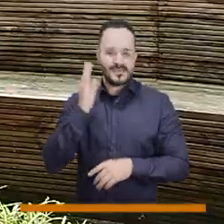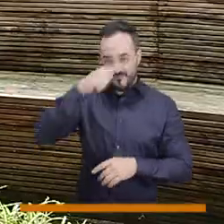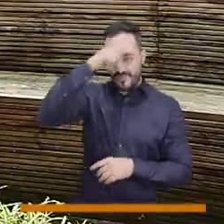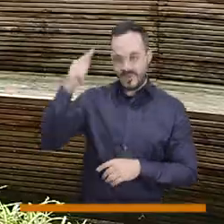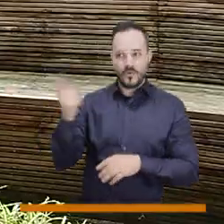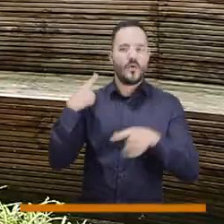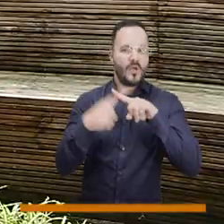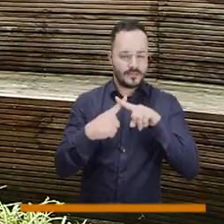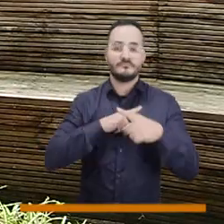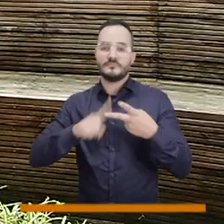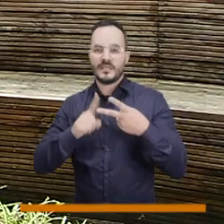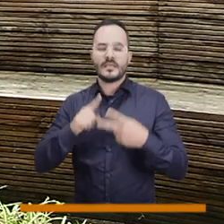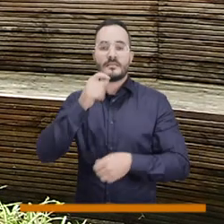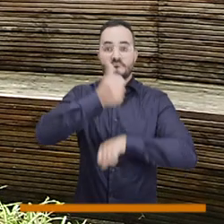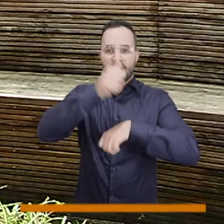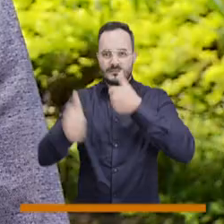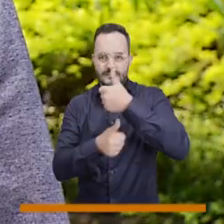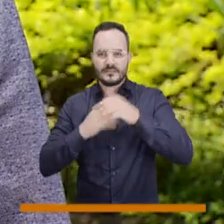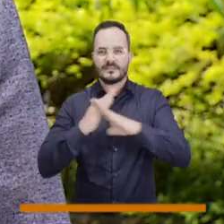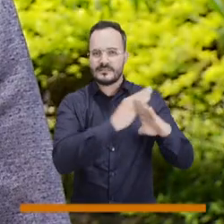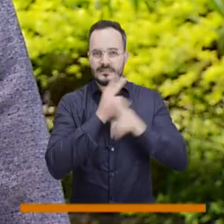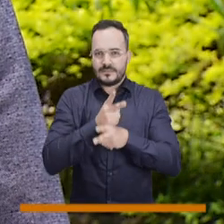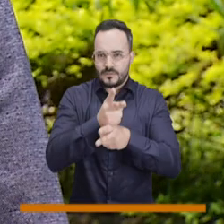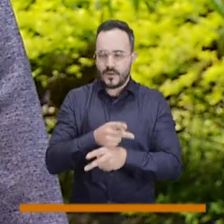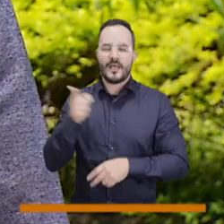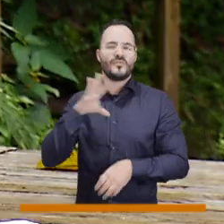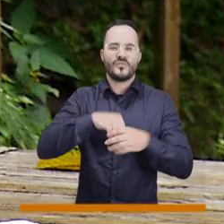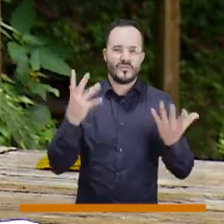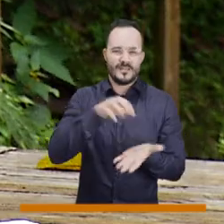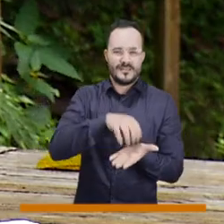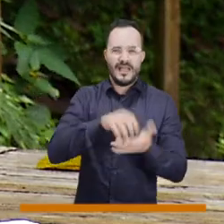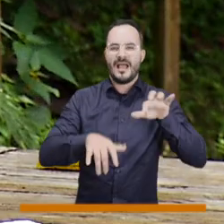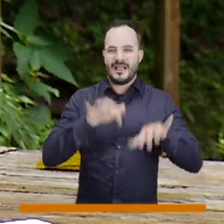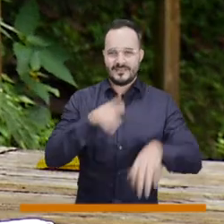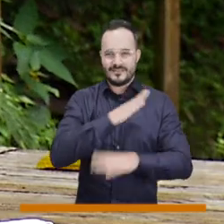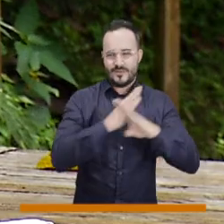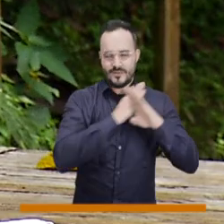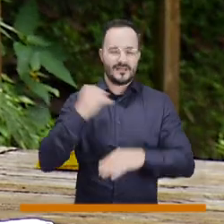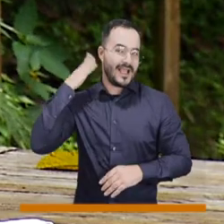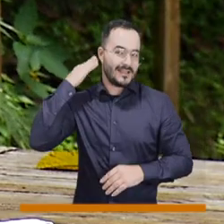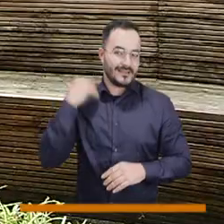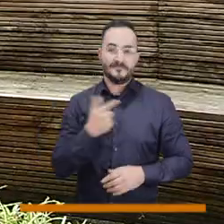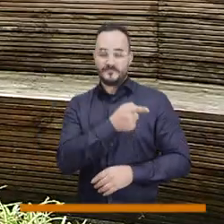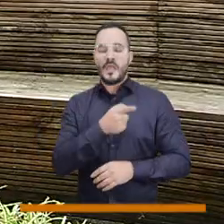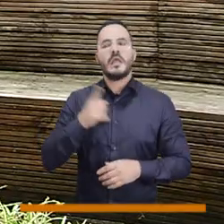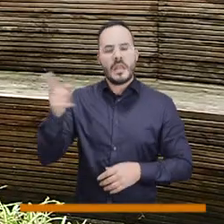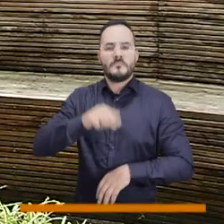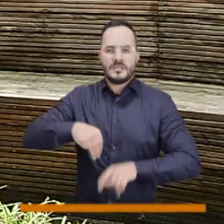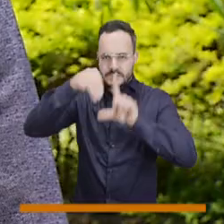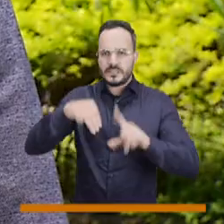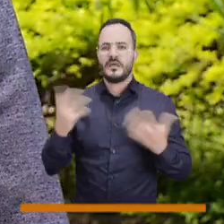Gutiérrez, subsecretario de Seguridad durante la administración de Daniel Quintero, magíster en Educación de la Universidad